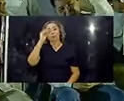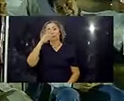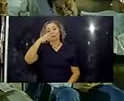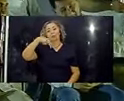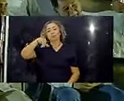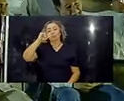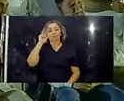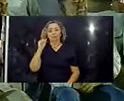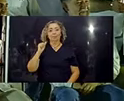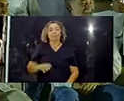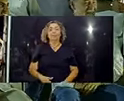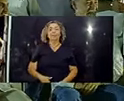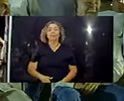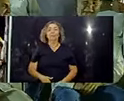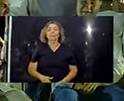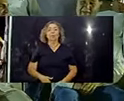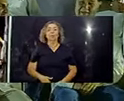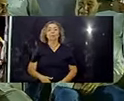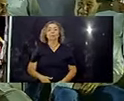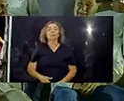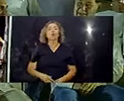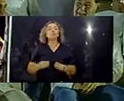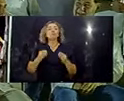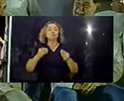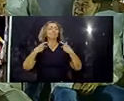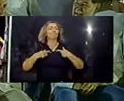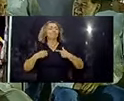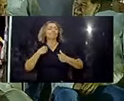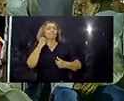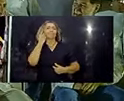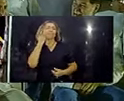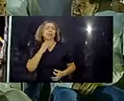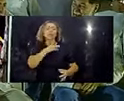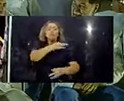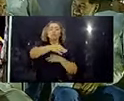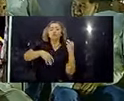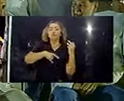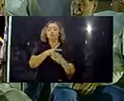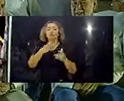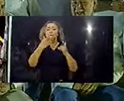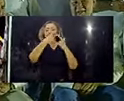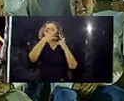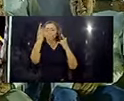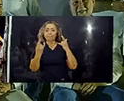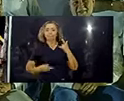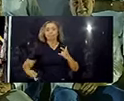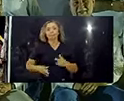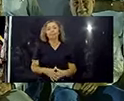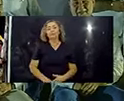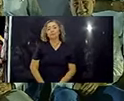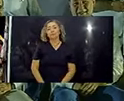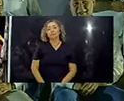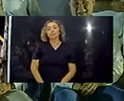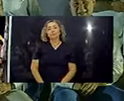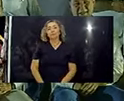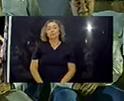conocen muy querido Gerardo en todo el país